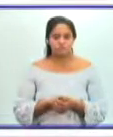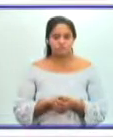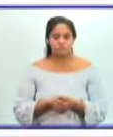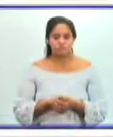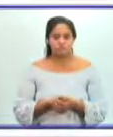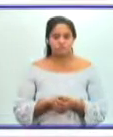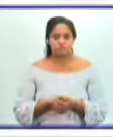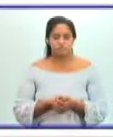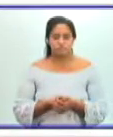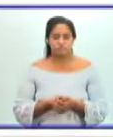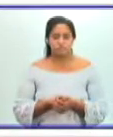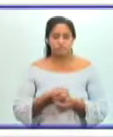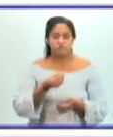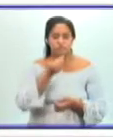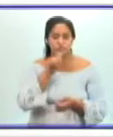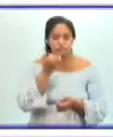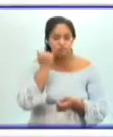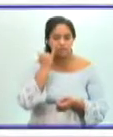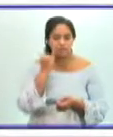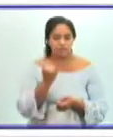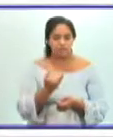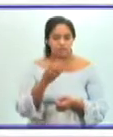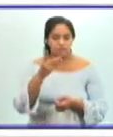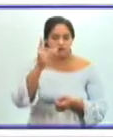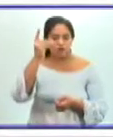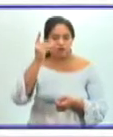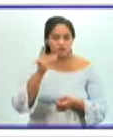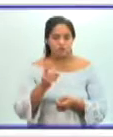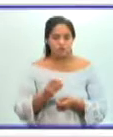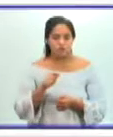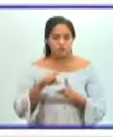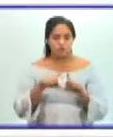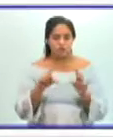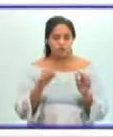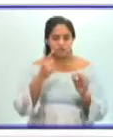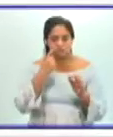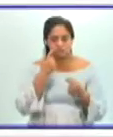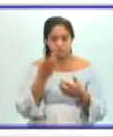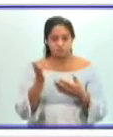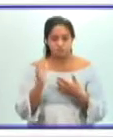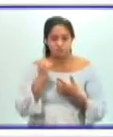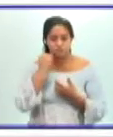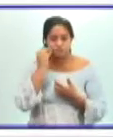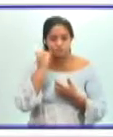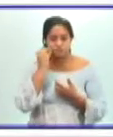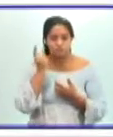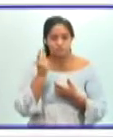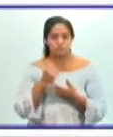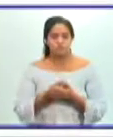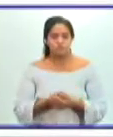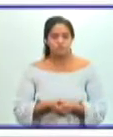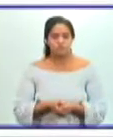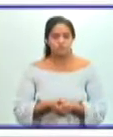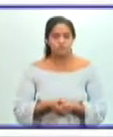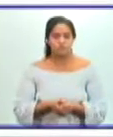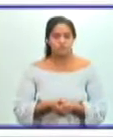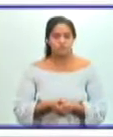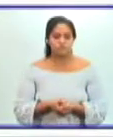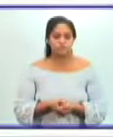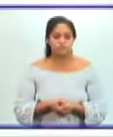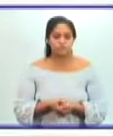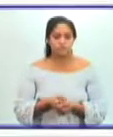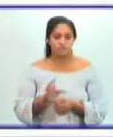Puedes identificar los datos en tu figura, como estás observando ahora, y vas a hallar las longitudes